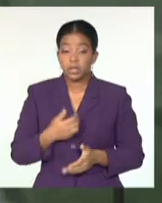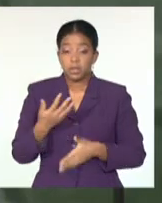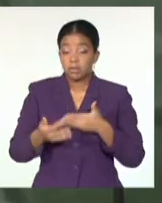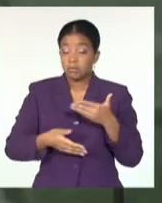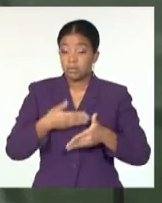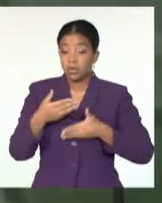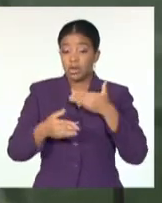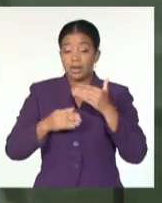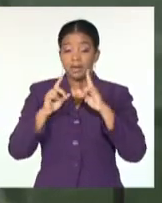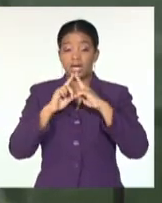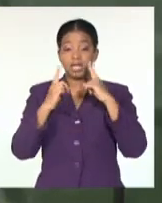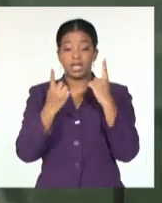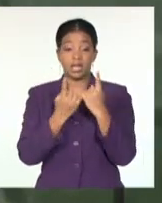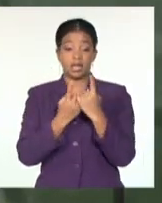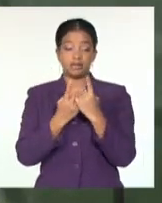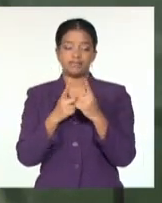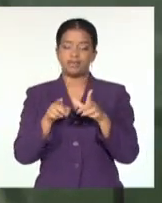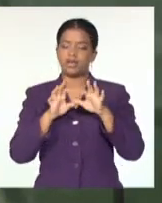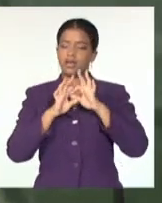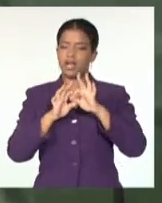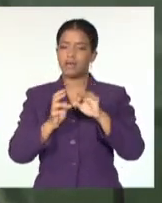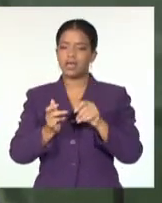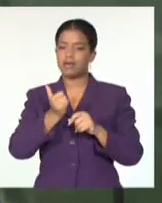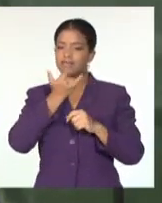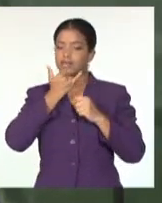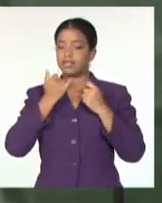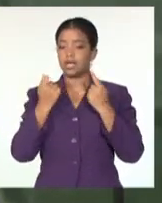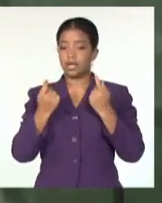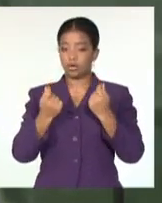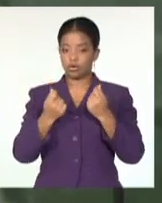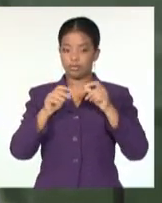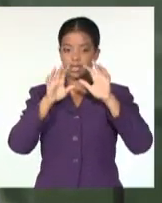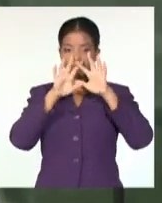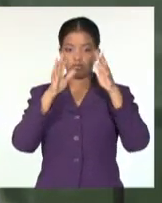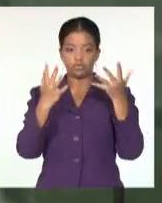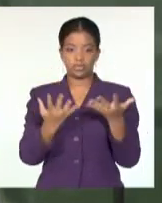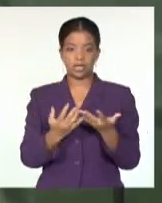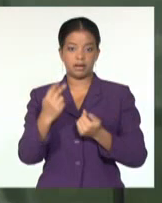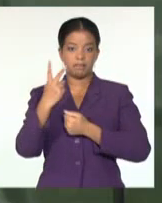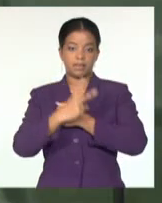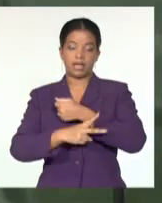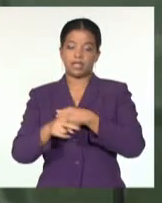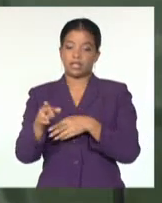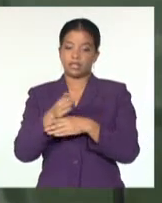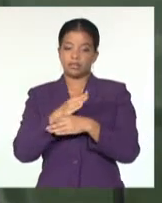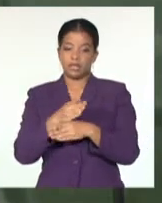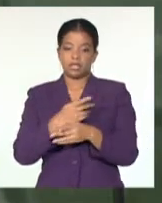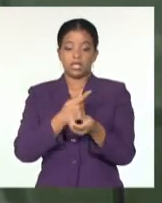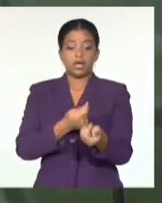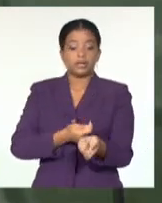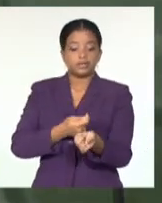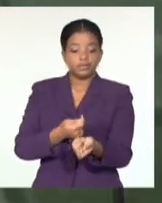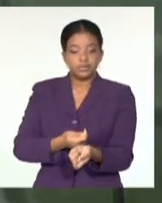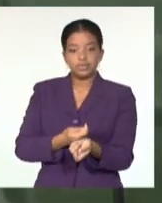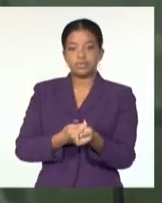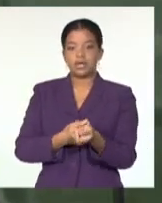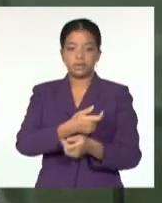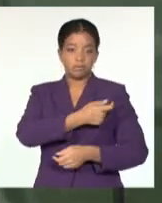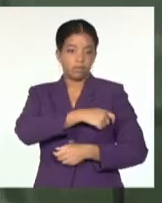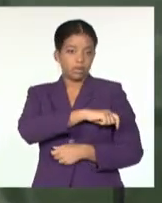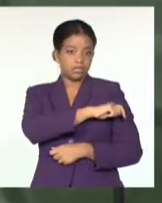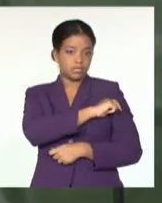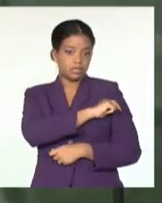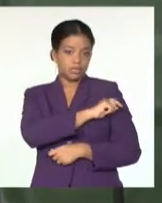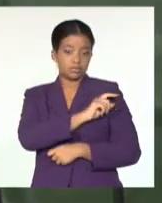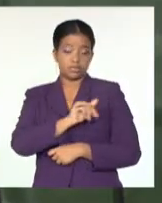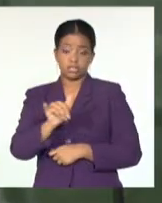naturalmente, tienen efectos devastadores para las economías, infraestructuras sociales, agriculturas y poblaciones, sobre todo de